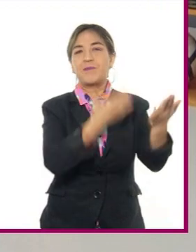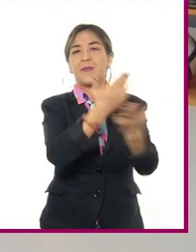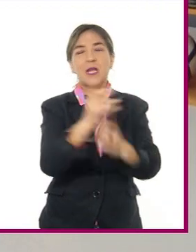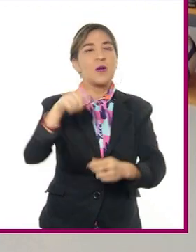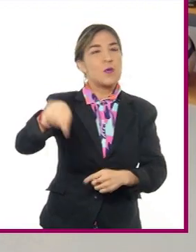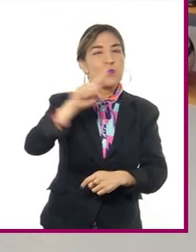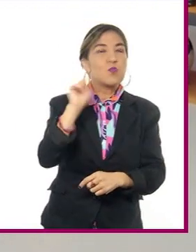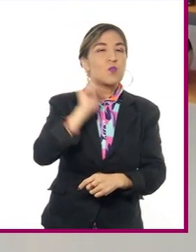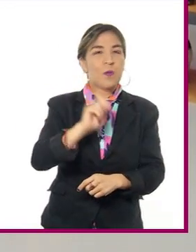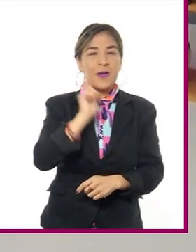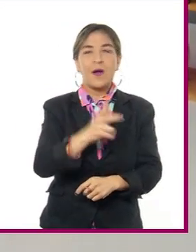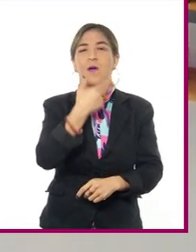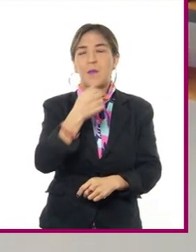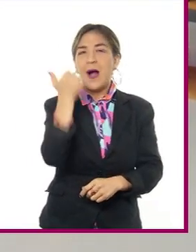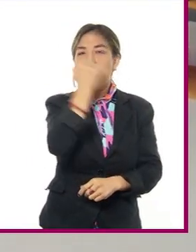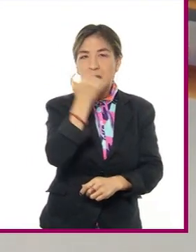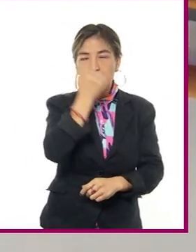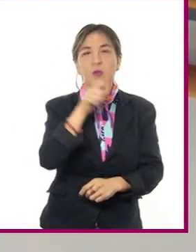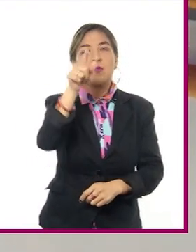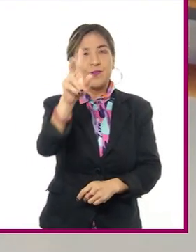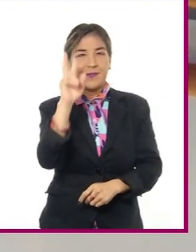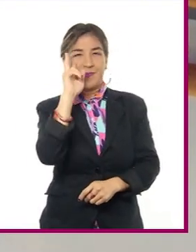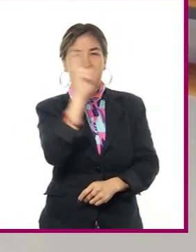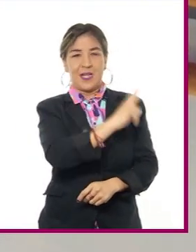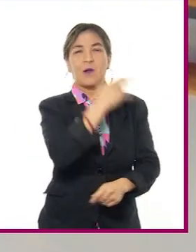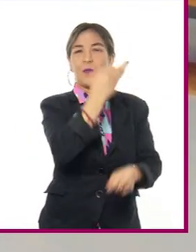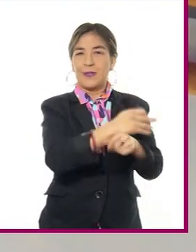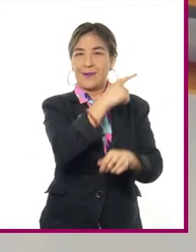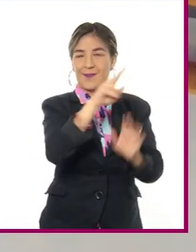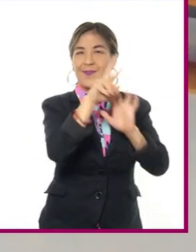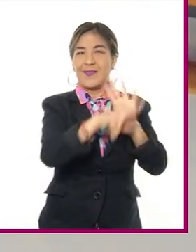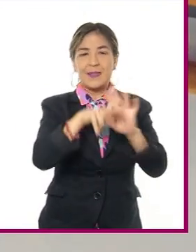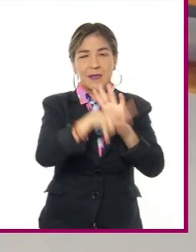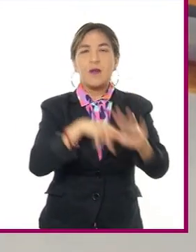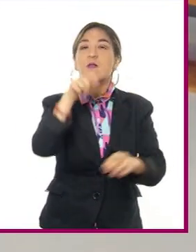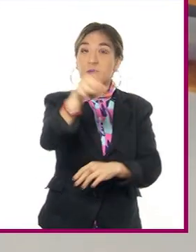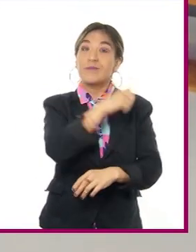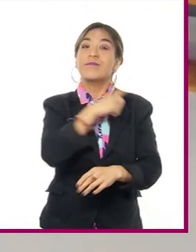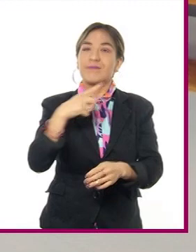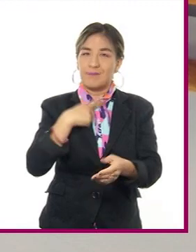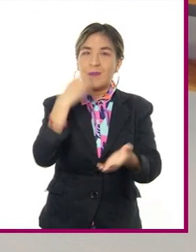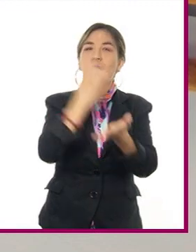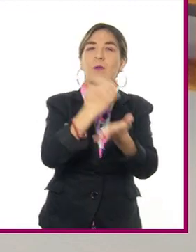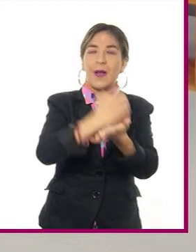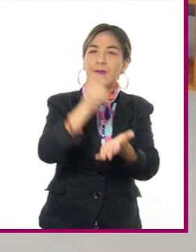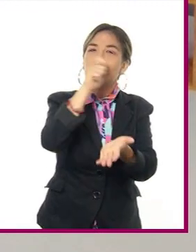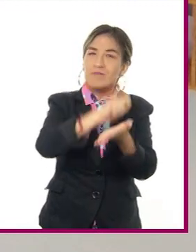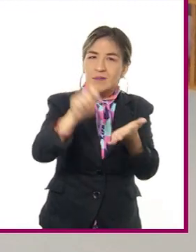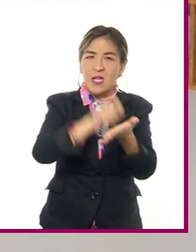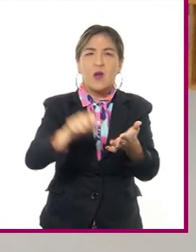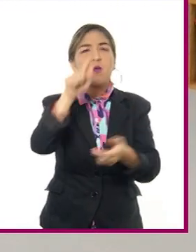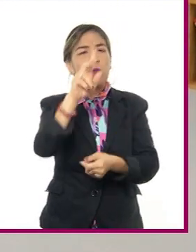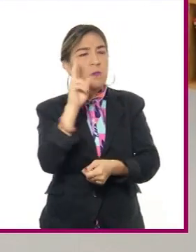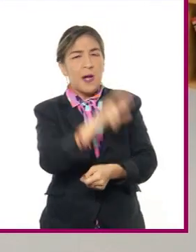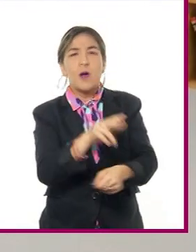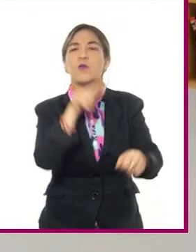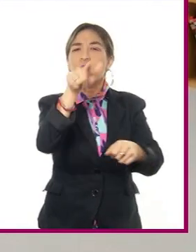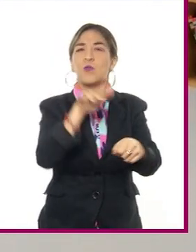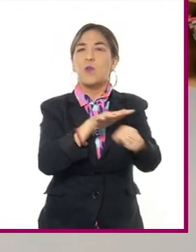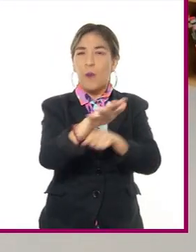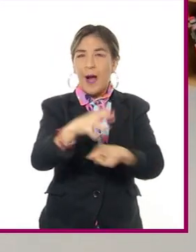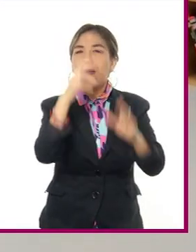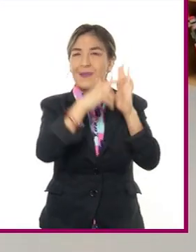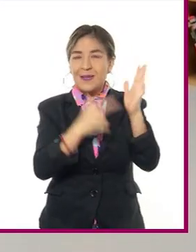nuestras alumnas y alumnos que vean el siguiente video y anoten en su cuaderno qué reglas conocen de